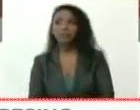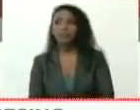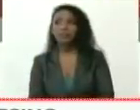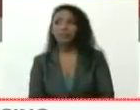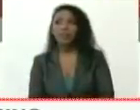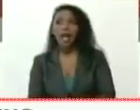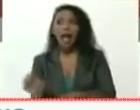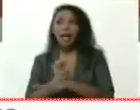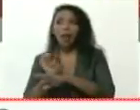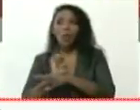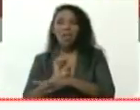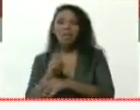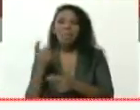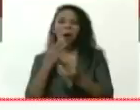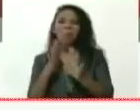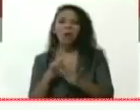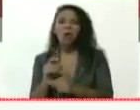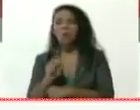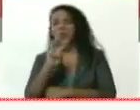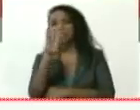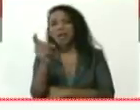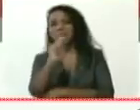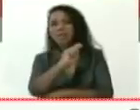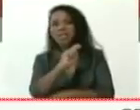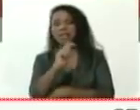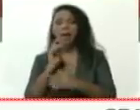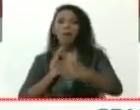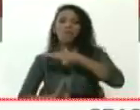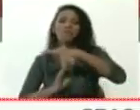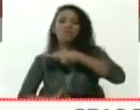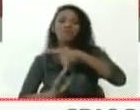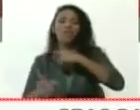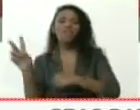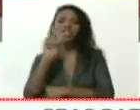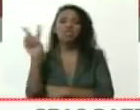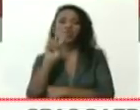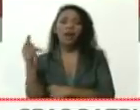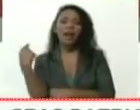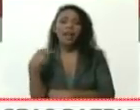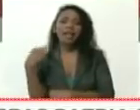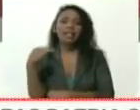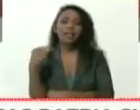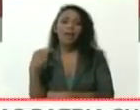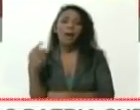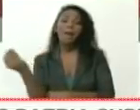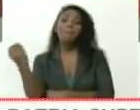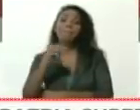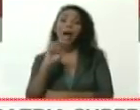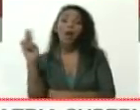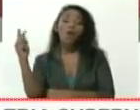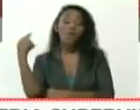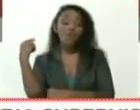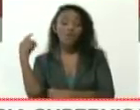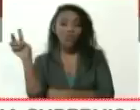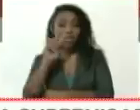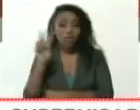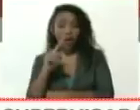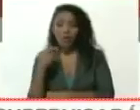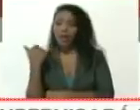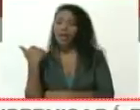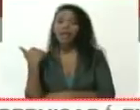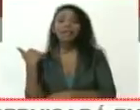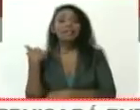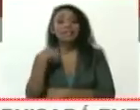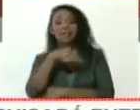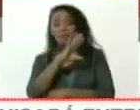En Ecuador van ya 3 meses con una migración venezolana negativa, es decir, son más los venezolanos que salen hacia